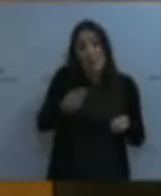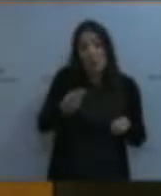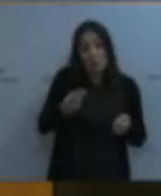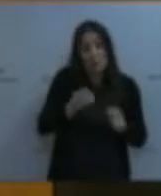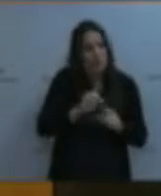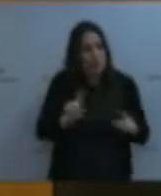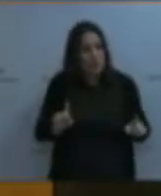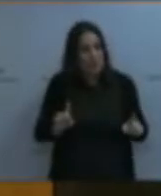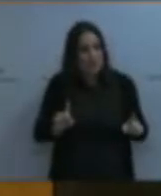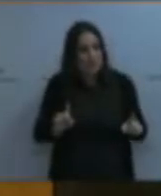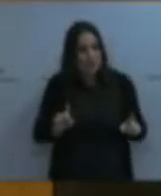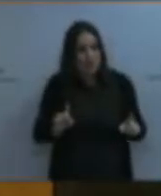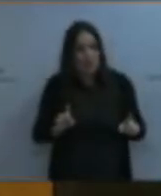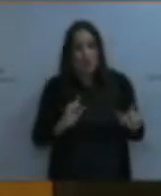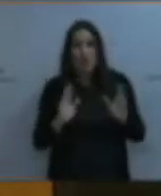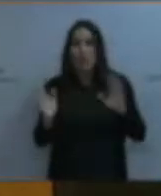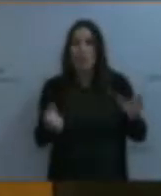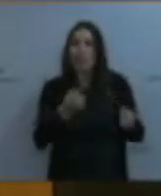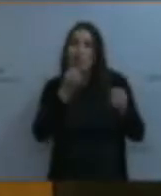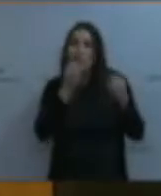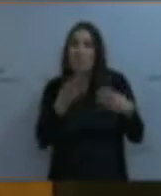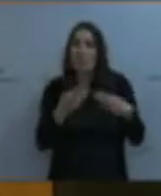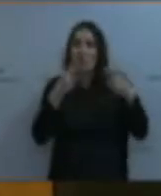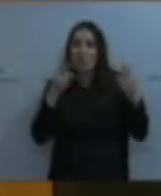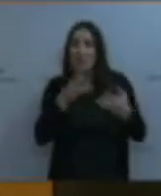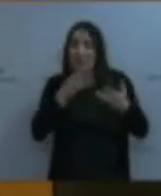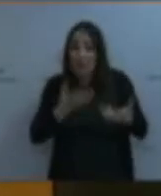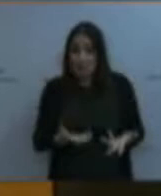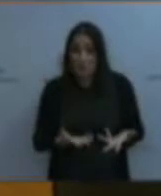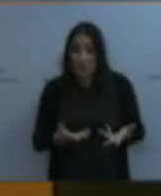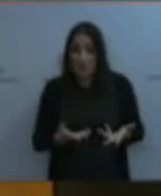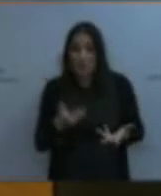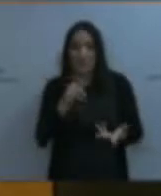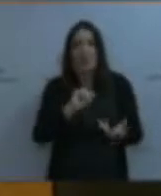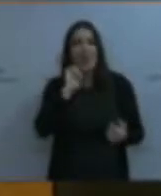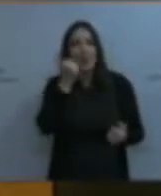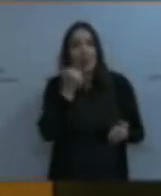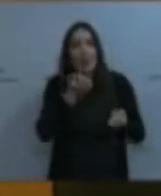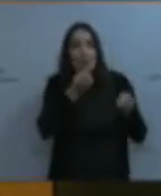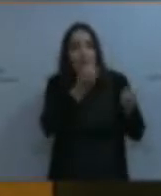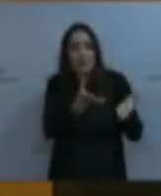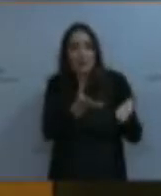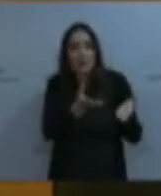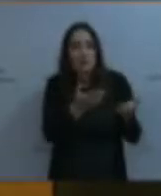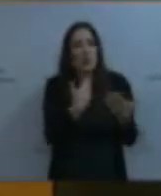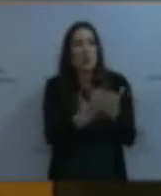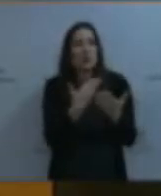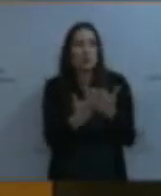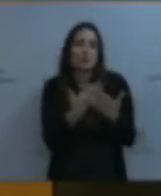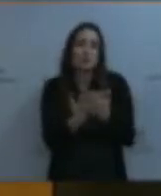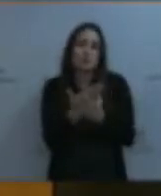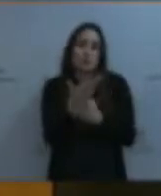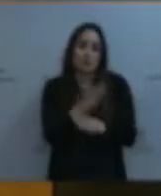Efectivamente, el periodo de información pública actual y de alegaciones está poniendo en evidencia que